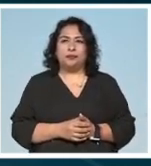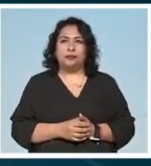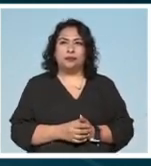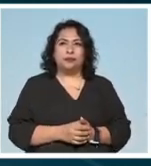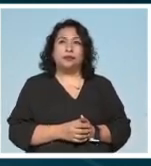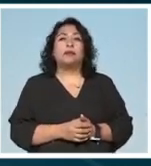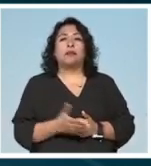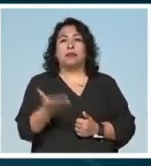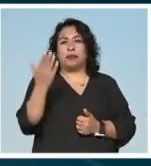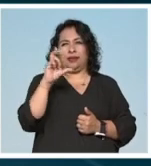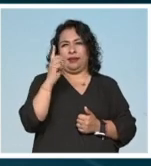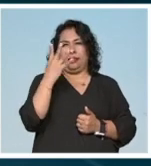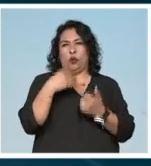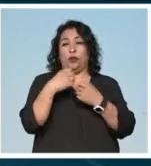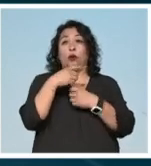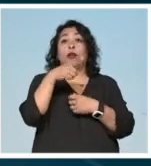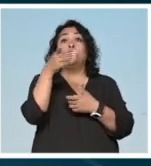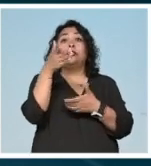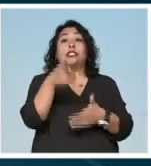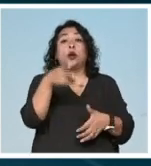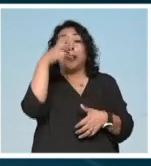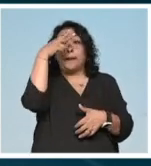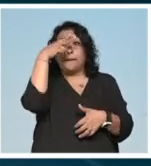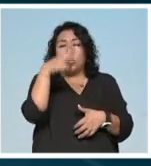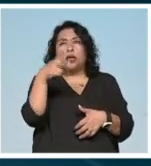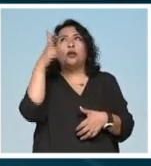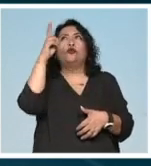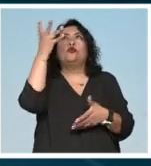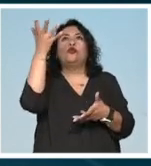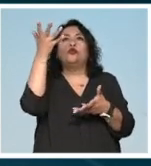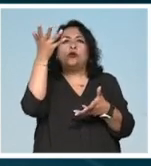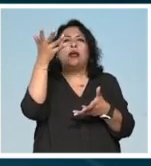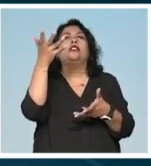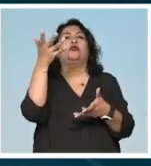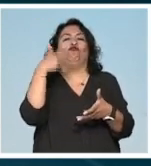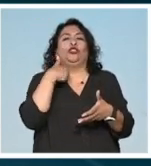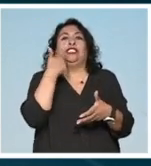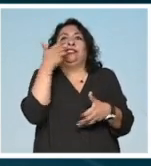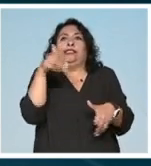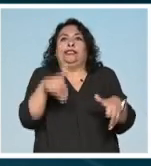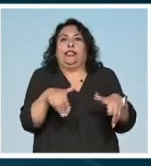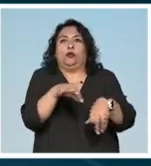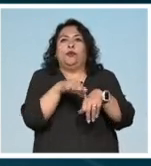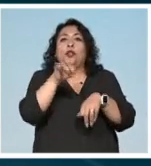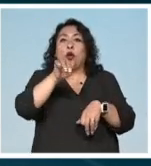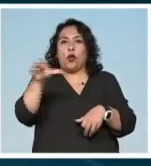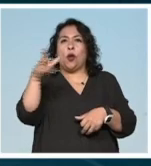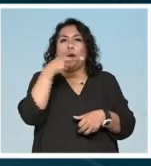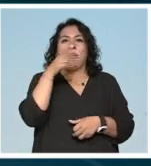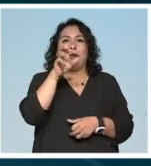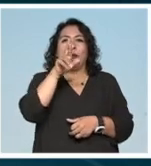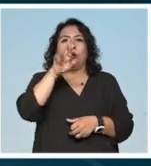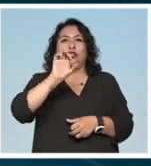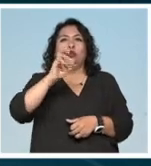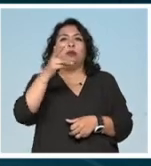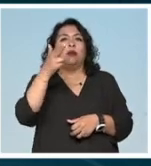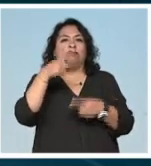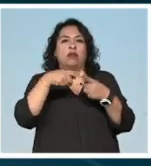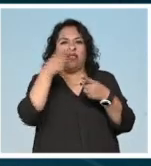empujarse. Hace 34 años llegó a México. Su sueño, hacer teatro. Hoy Boris Schwemann es un